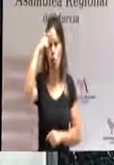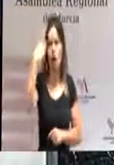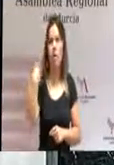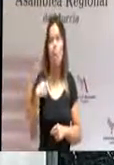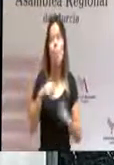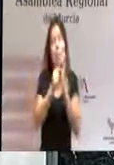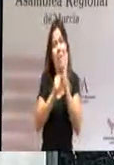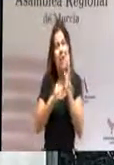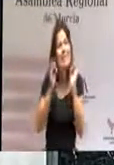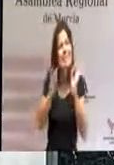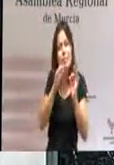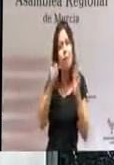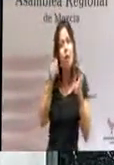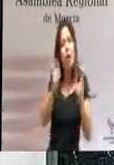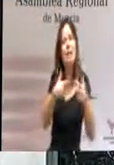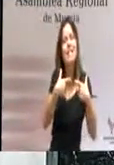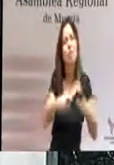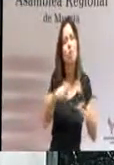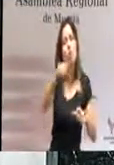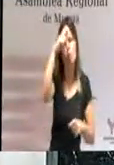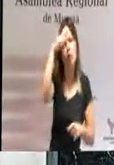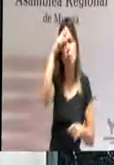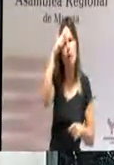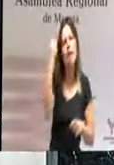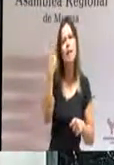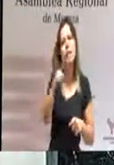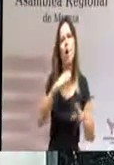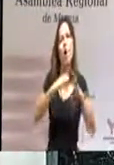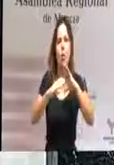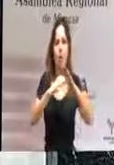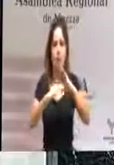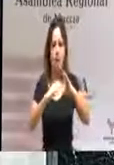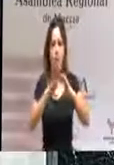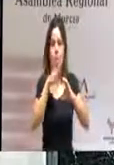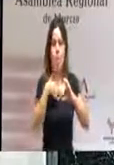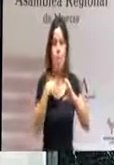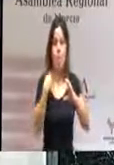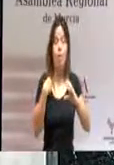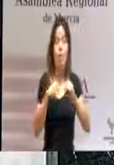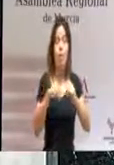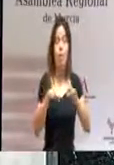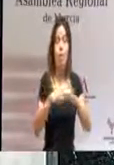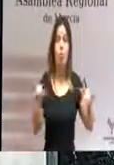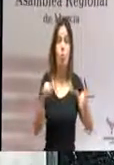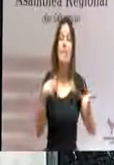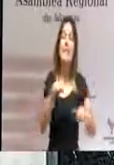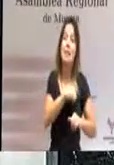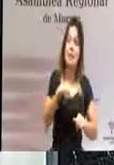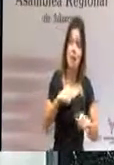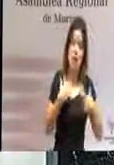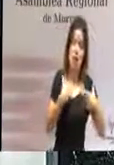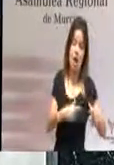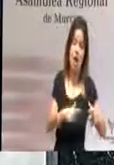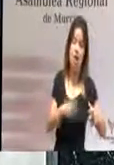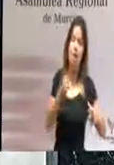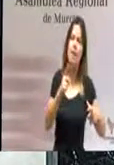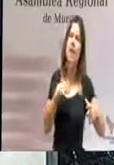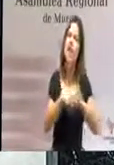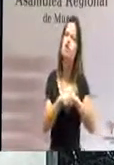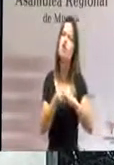medidas específicas para el sector cultural y de la comunicación, para recuperar tanto la independencia del sector como una gestión